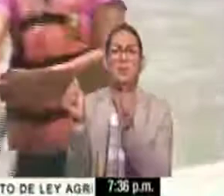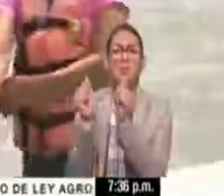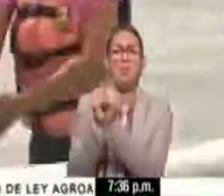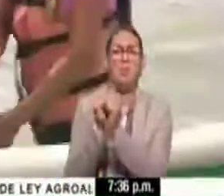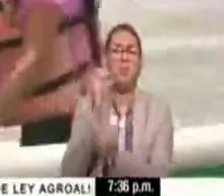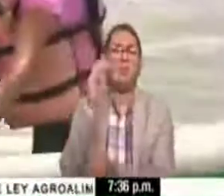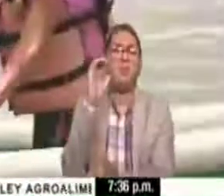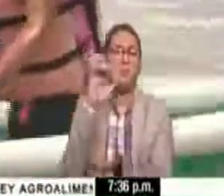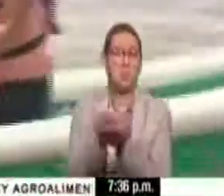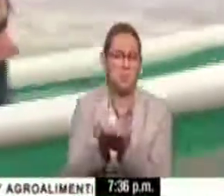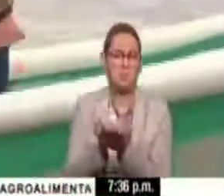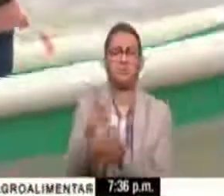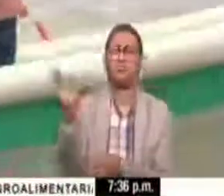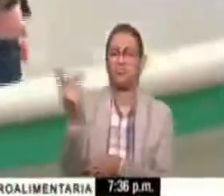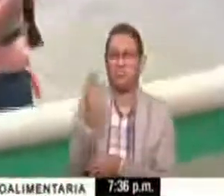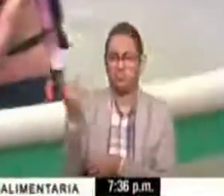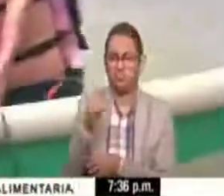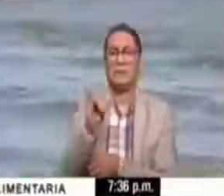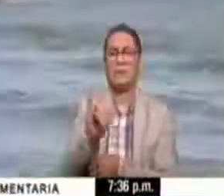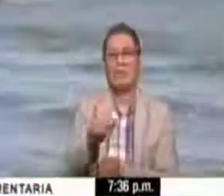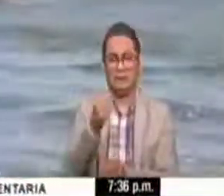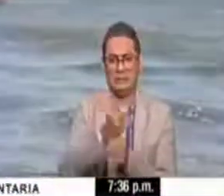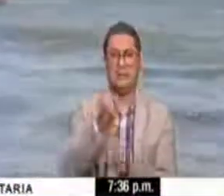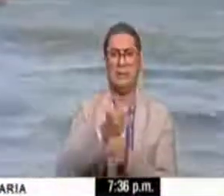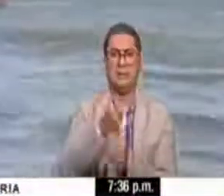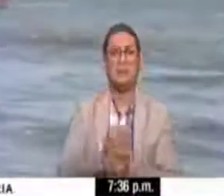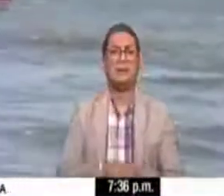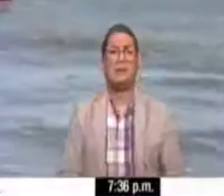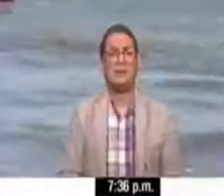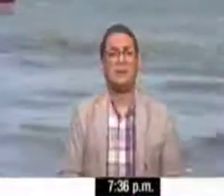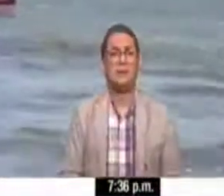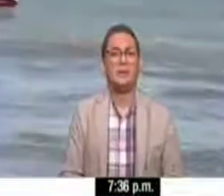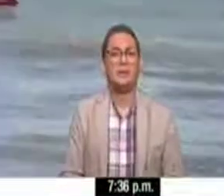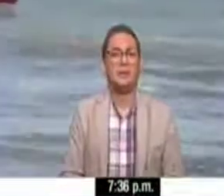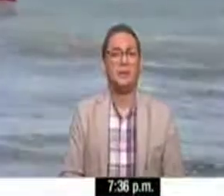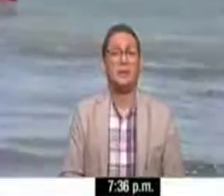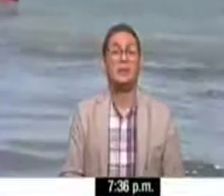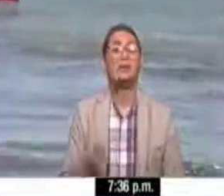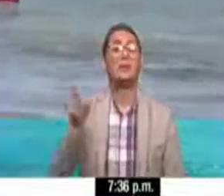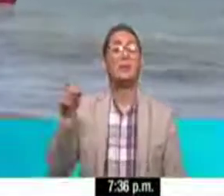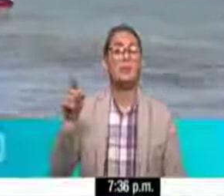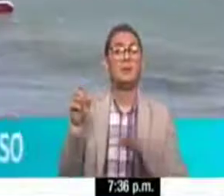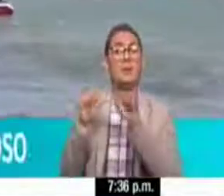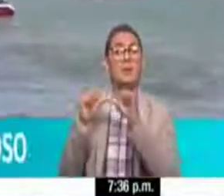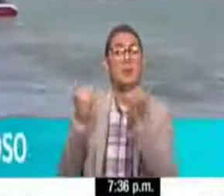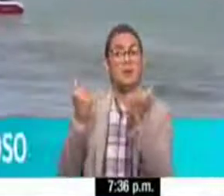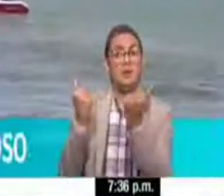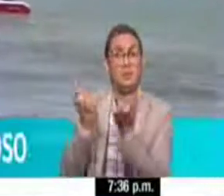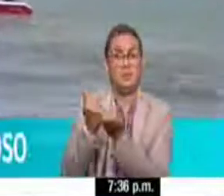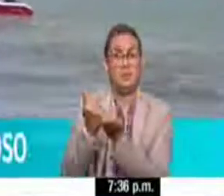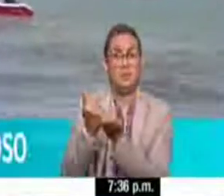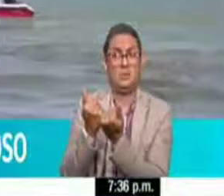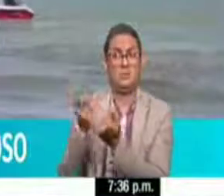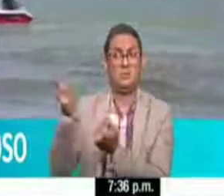se dedican a la pesca artesanal. Sí, tenemos la asociación que nos compra el producto